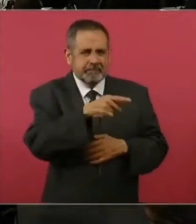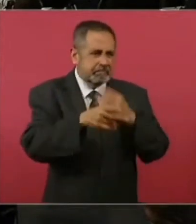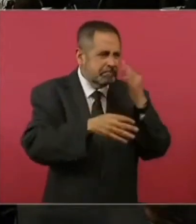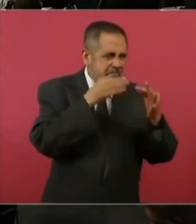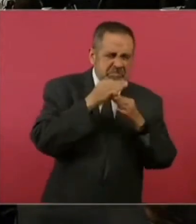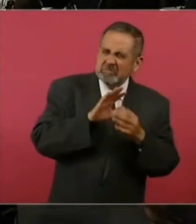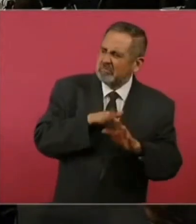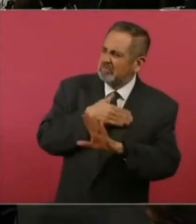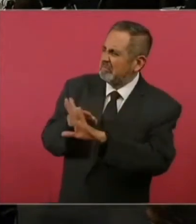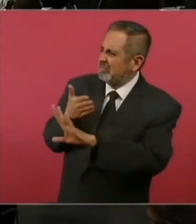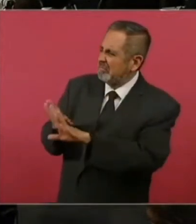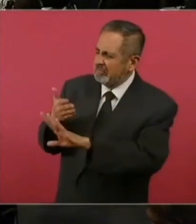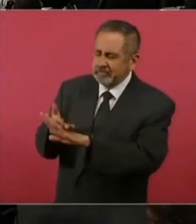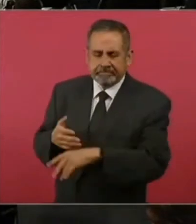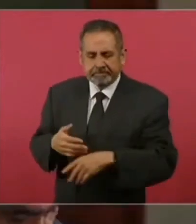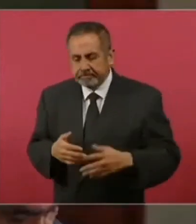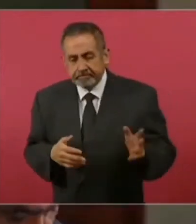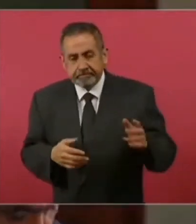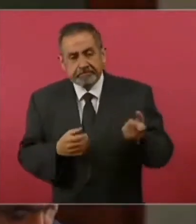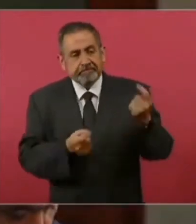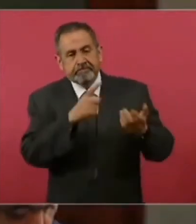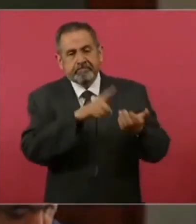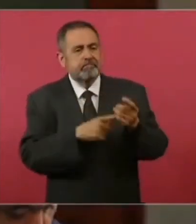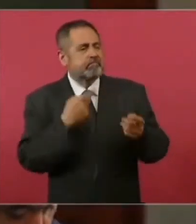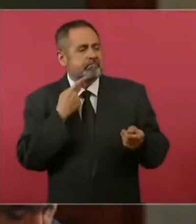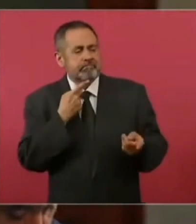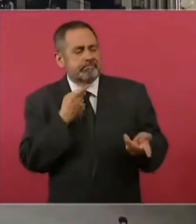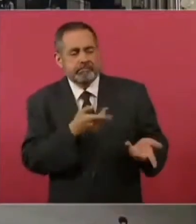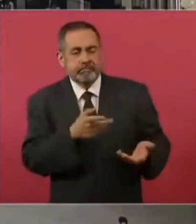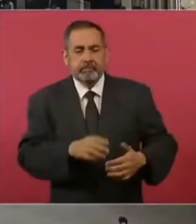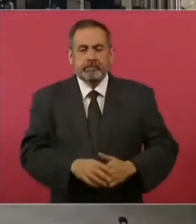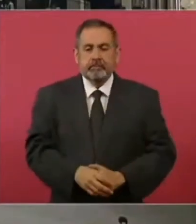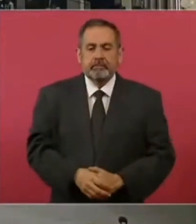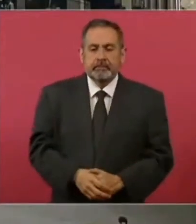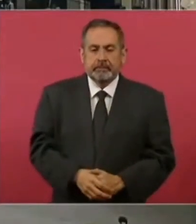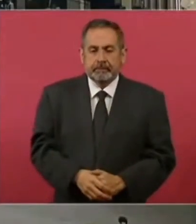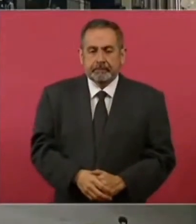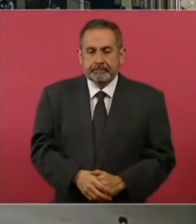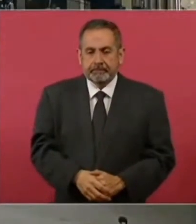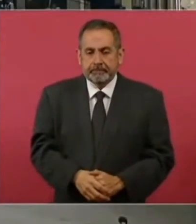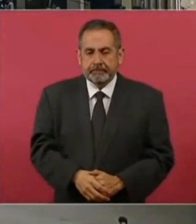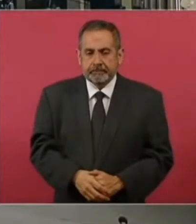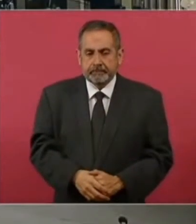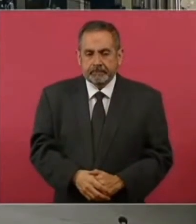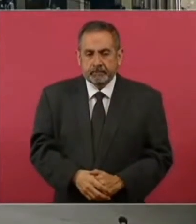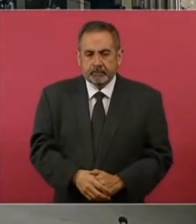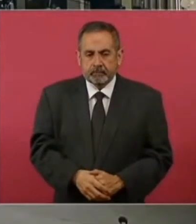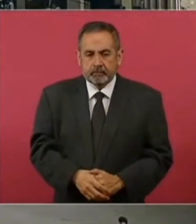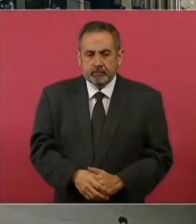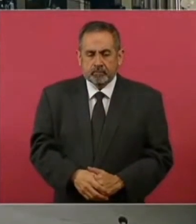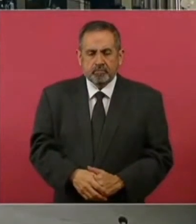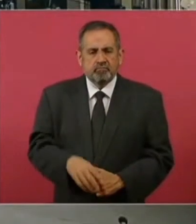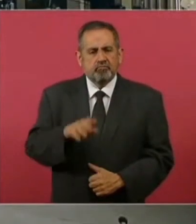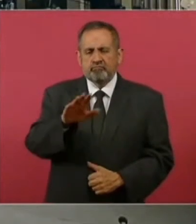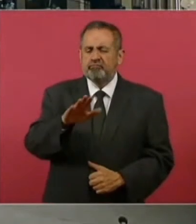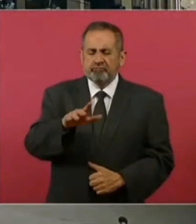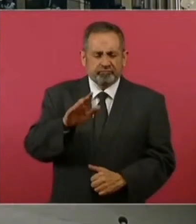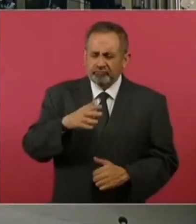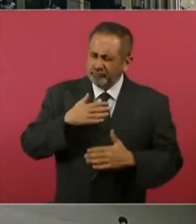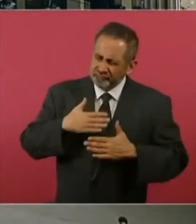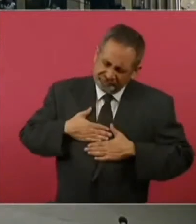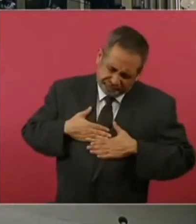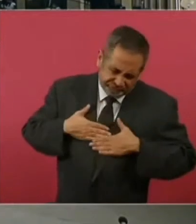de comunicación y por algunos políticos? Pues que le tengo mucha confianza a la